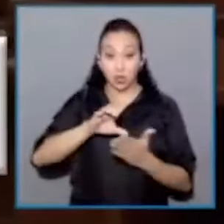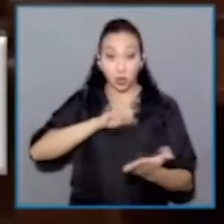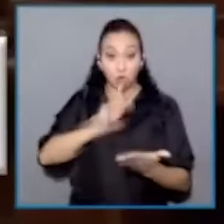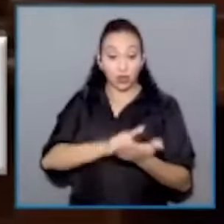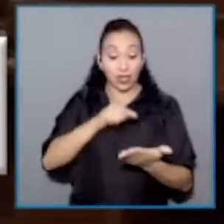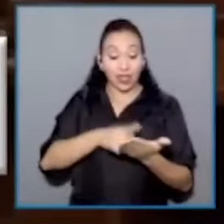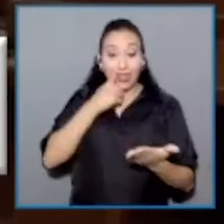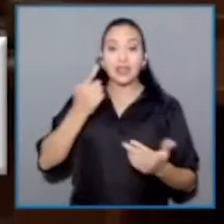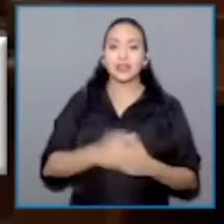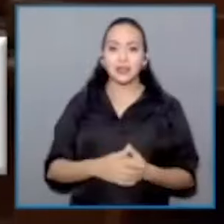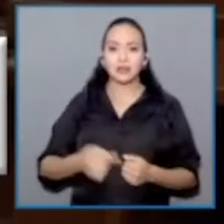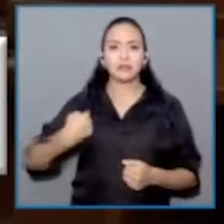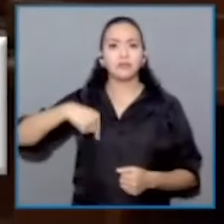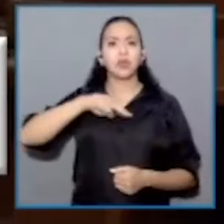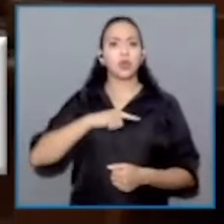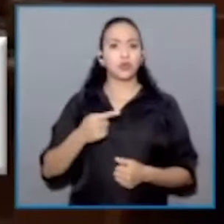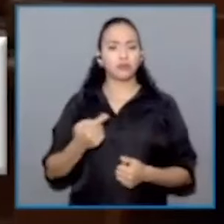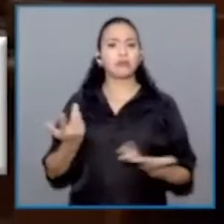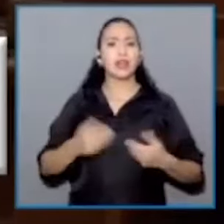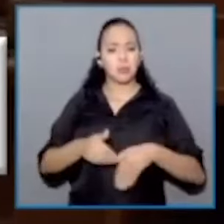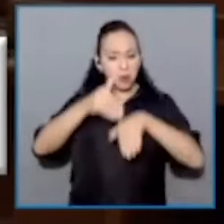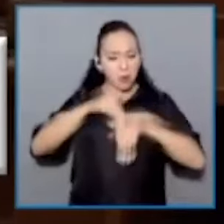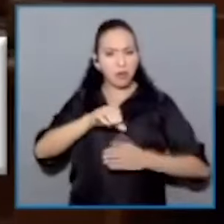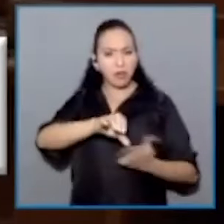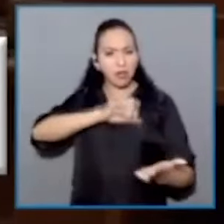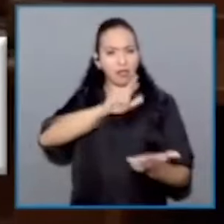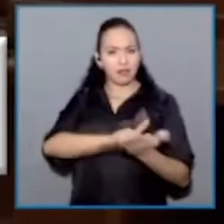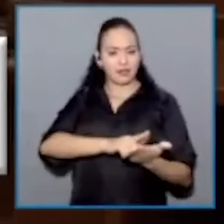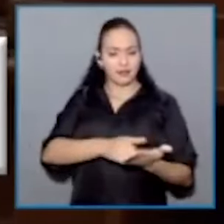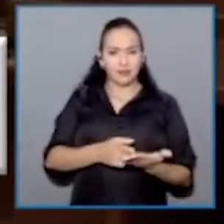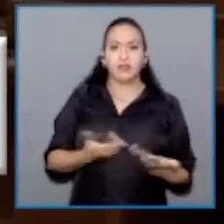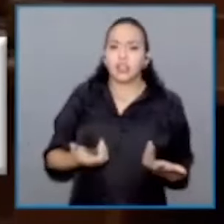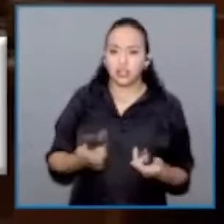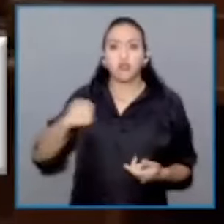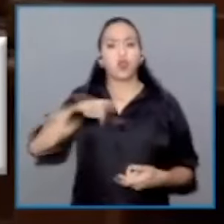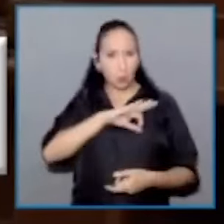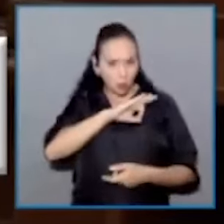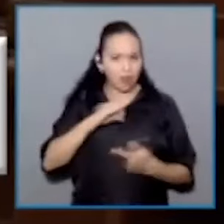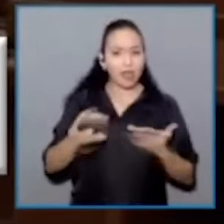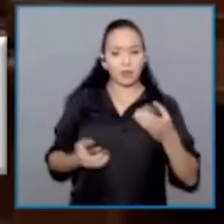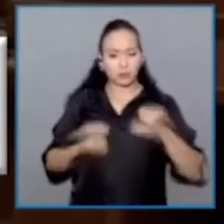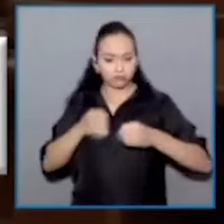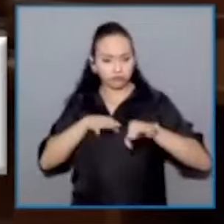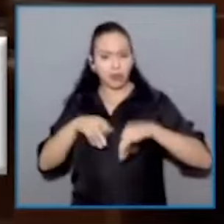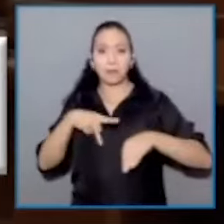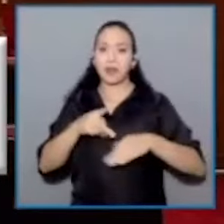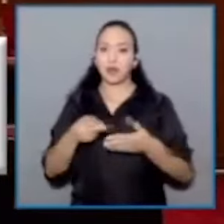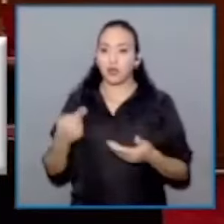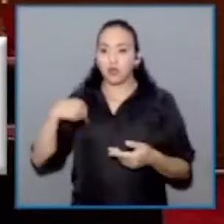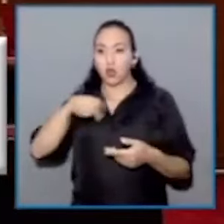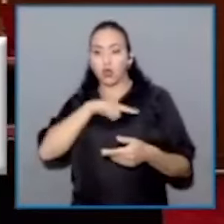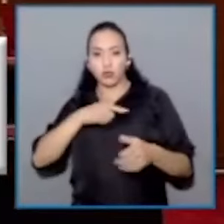de hacerla cumplir y es la que nos brinda la legitimidad para juzgar, pero nunca nos confirió la facultad para enjuiciarla a ella